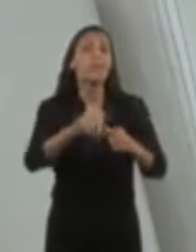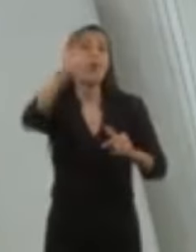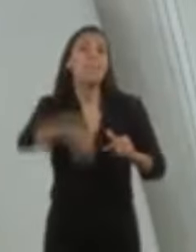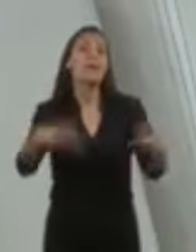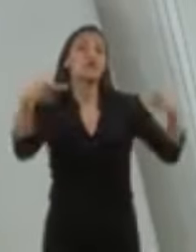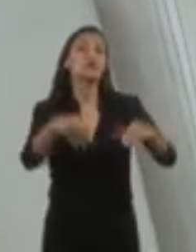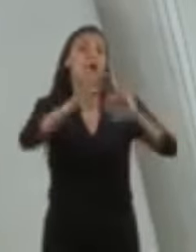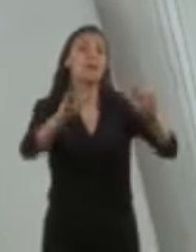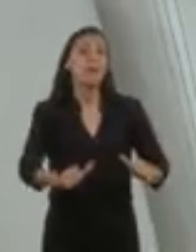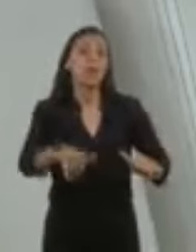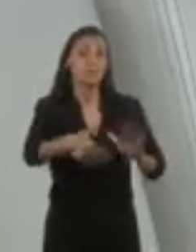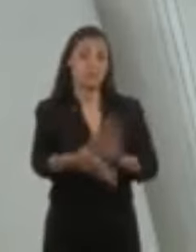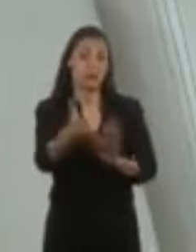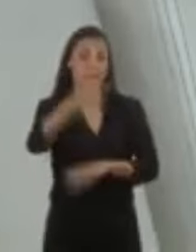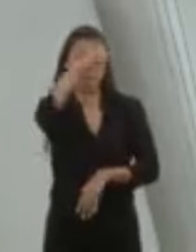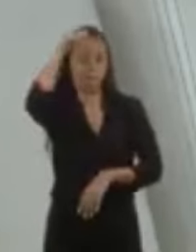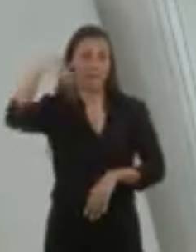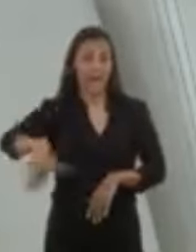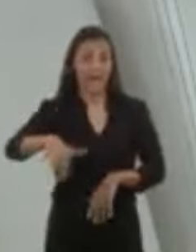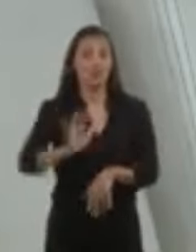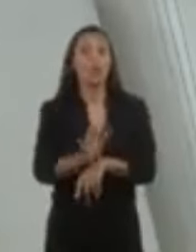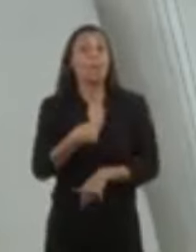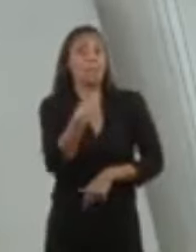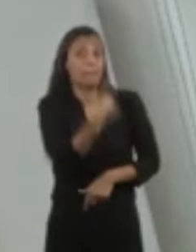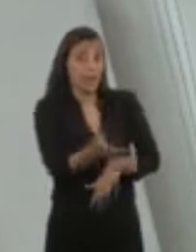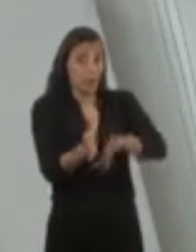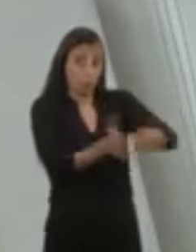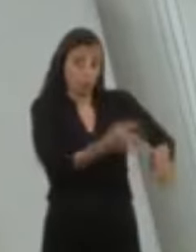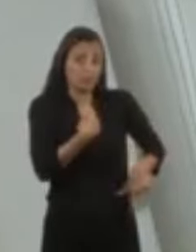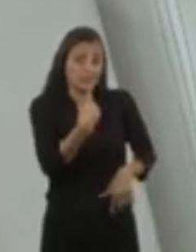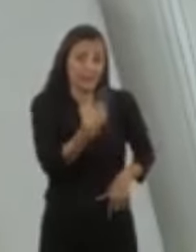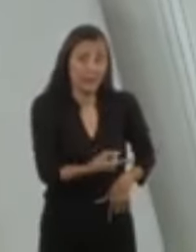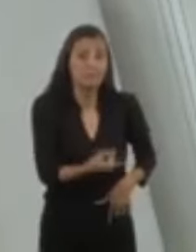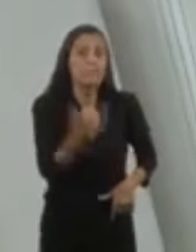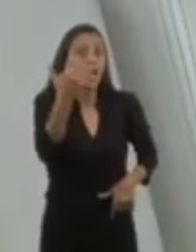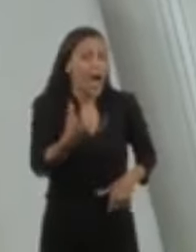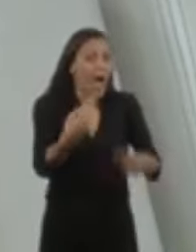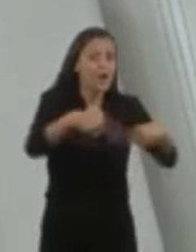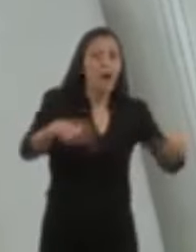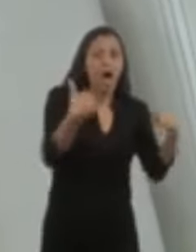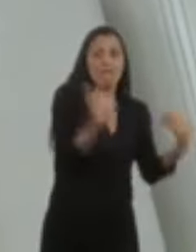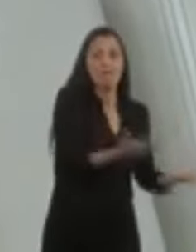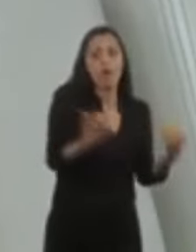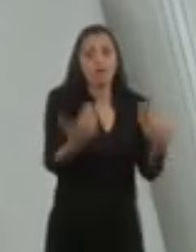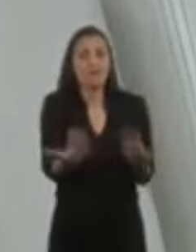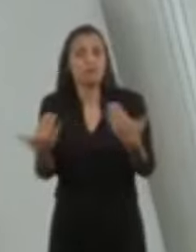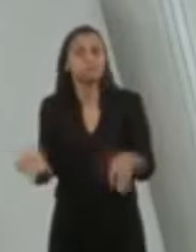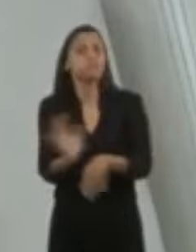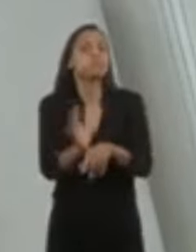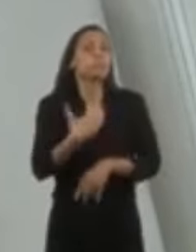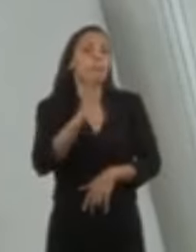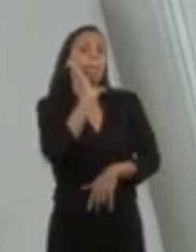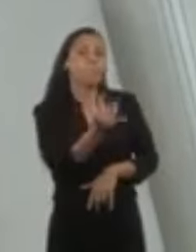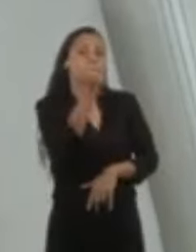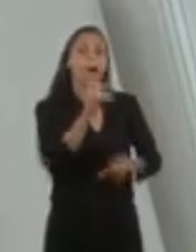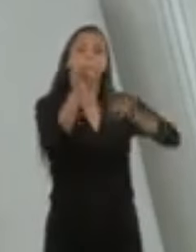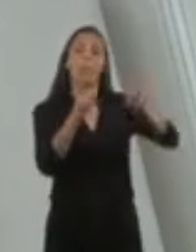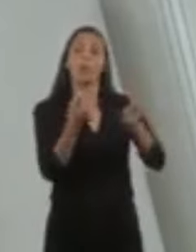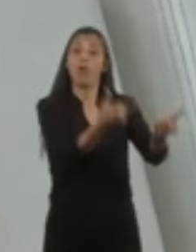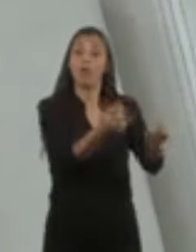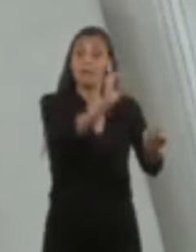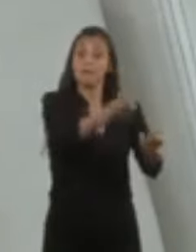verano La pregunta sería hay beneficiados porque entiendo que les estarían subsidiando